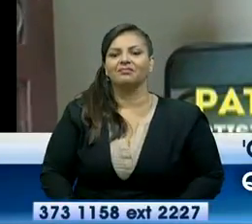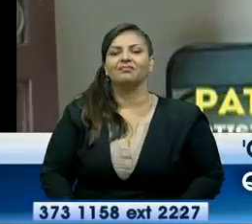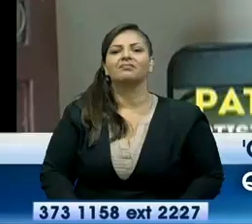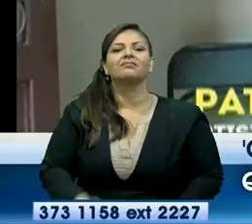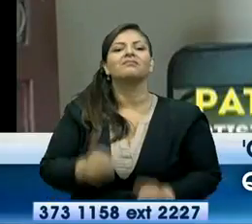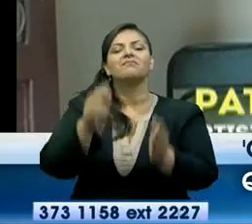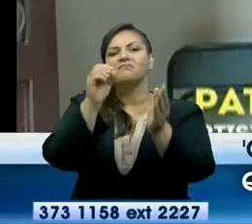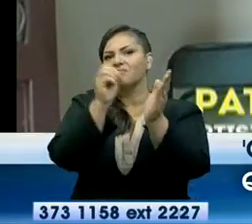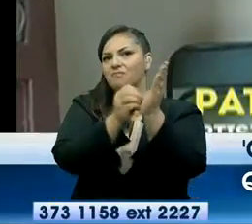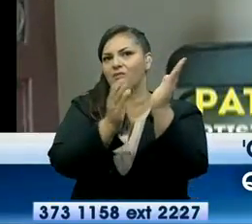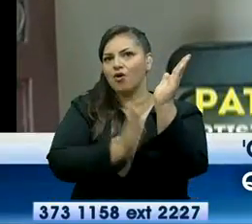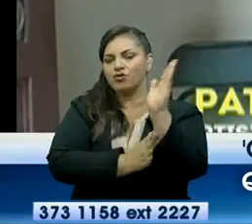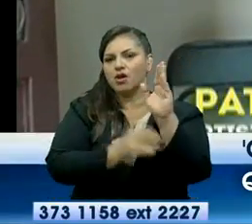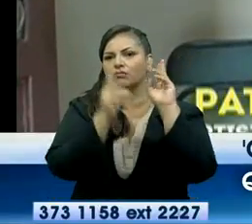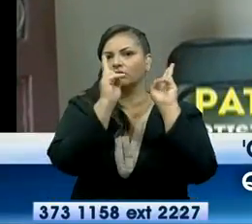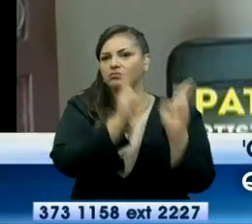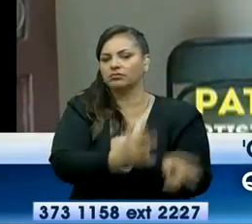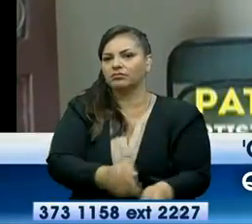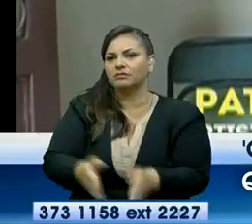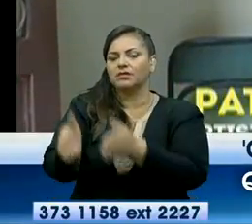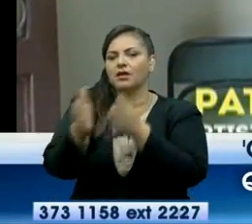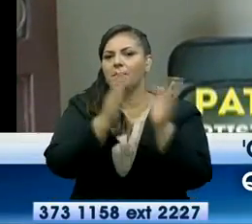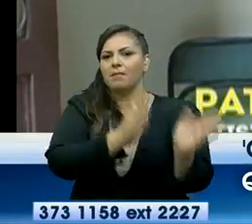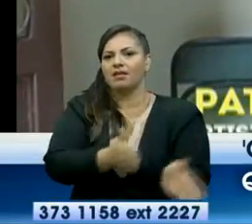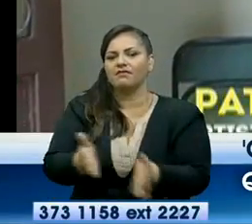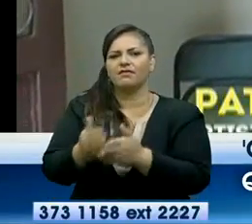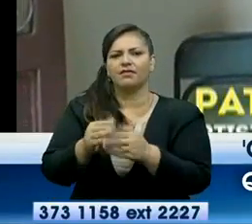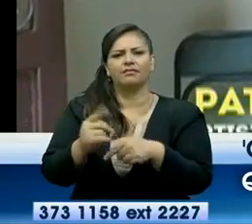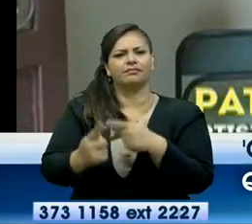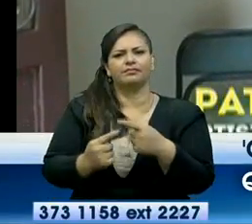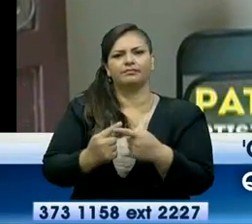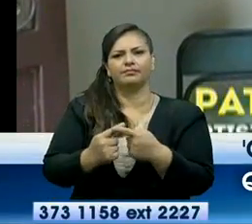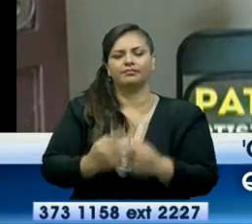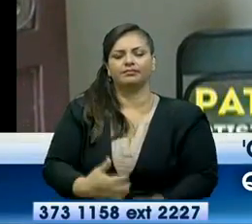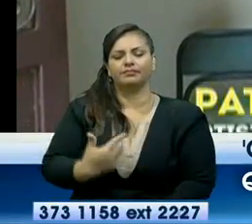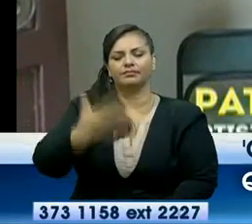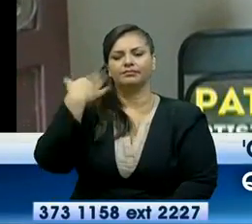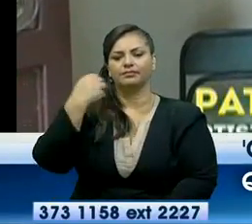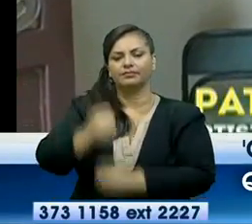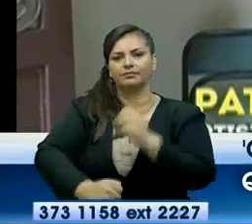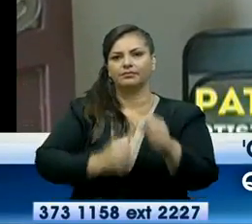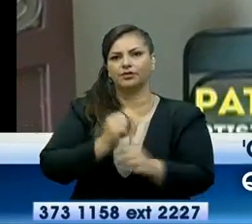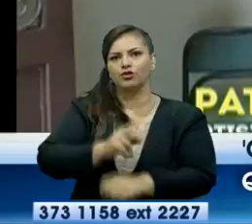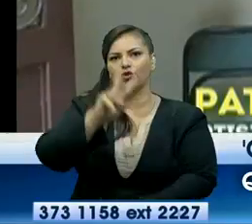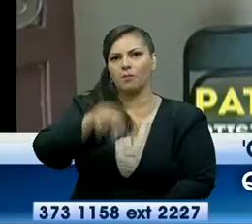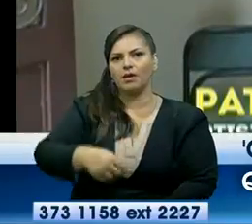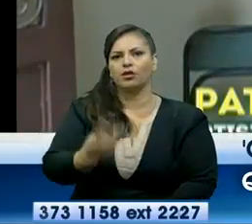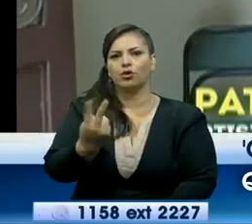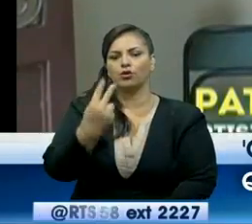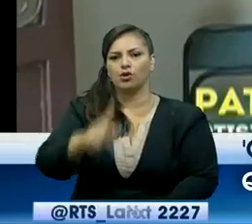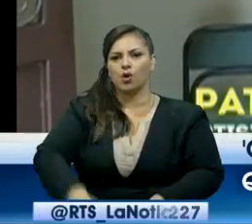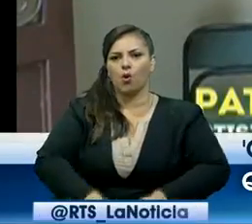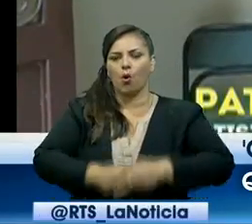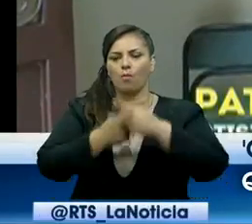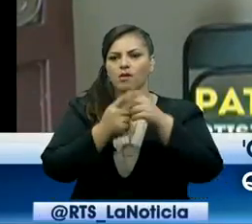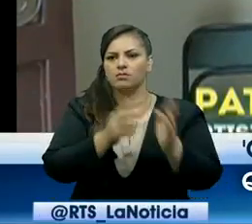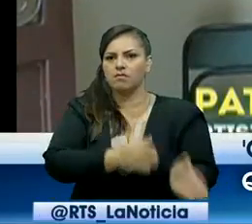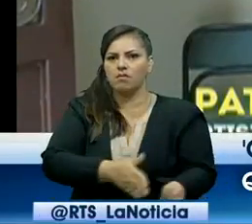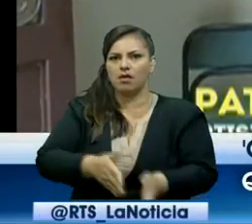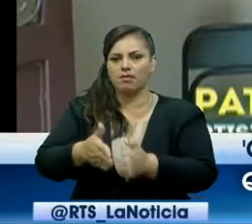emprendimos en realidad del 2012 pudimos hacerlo luego de un una primera prueba